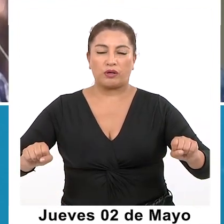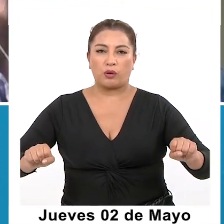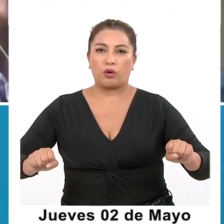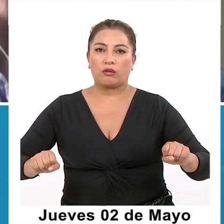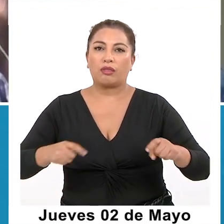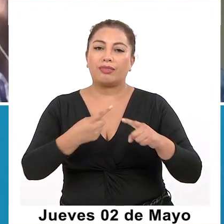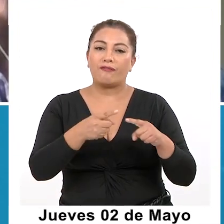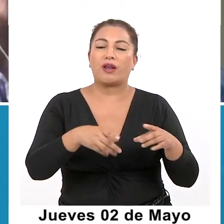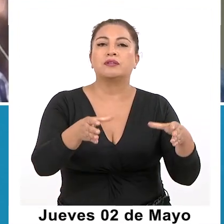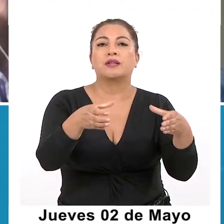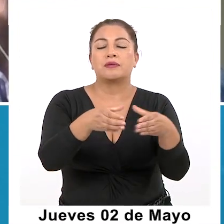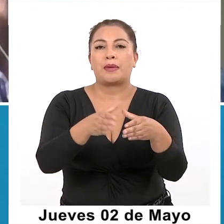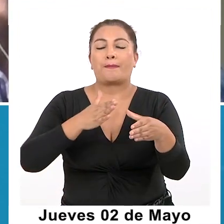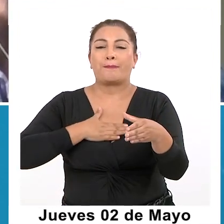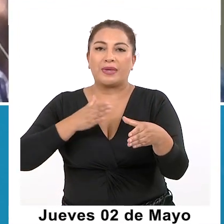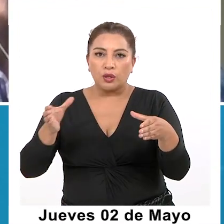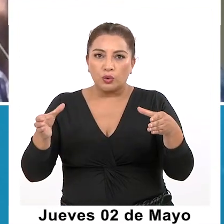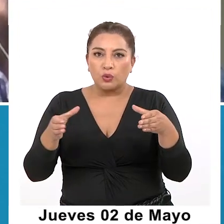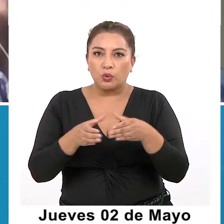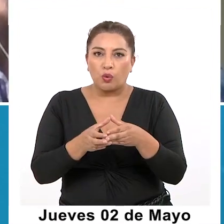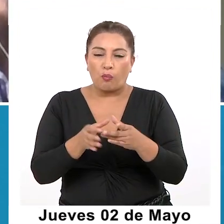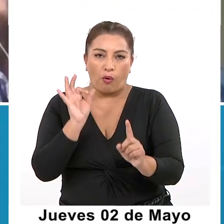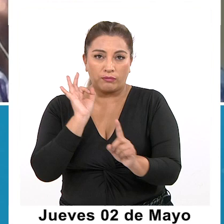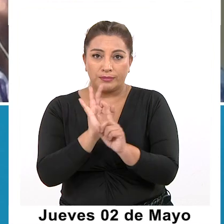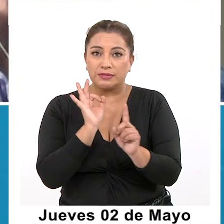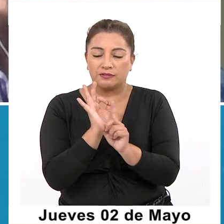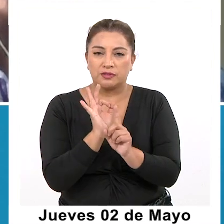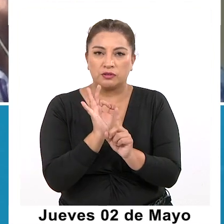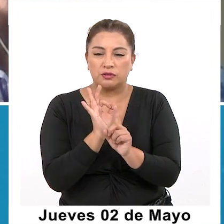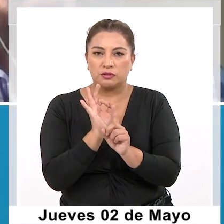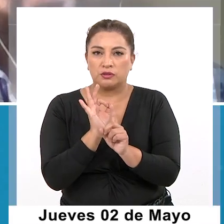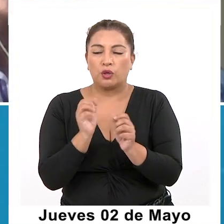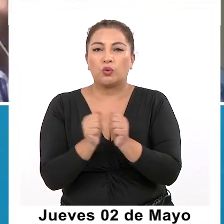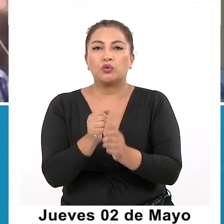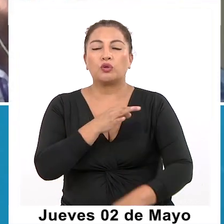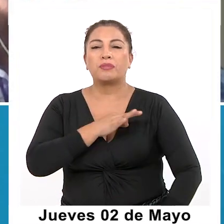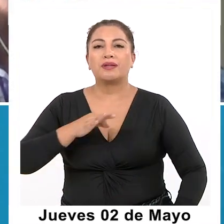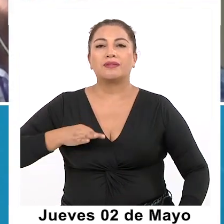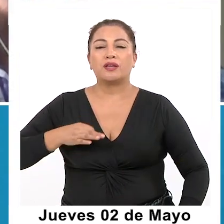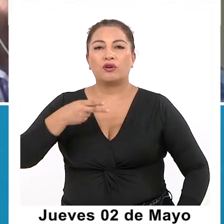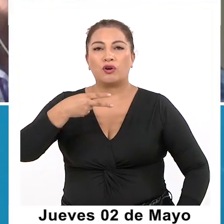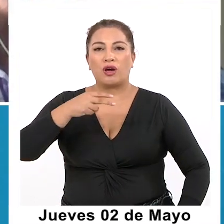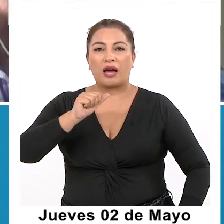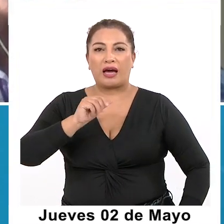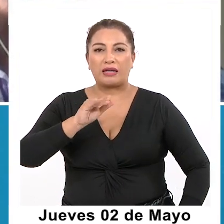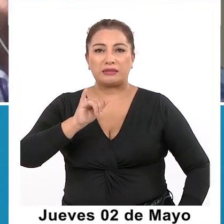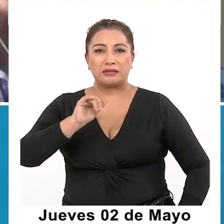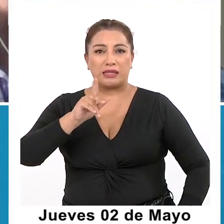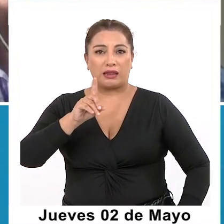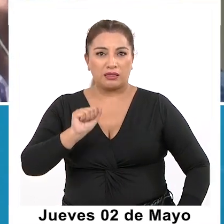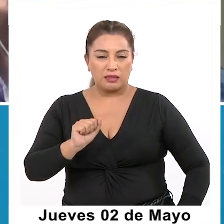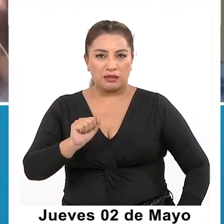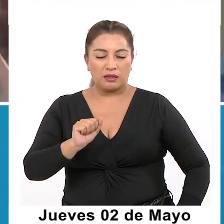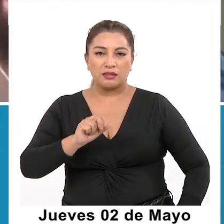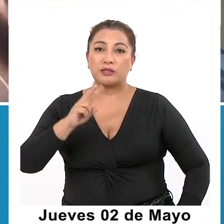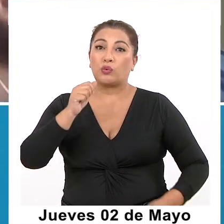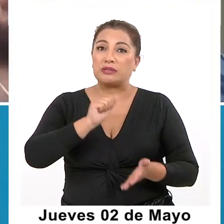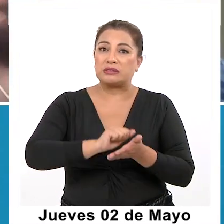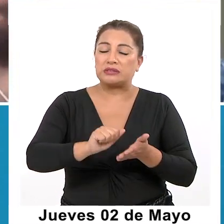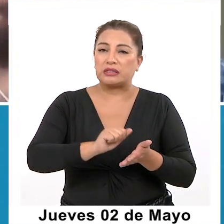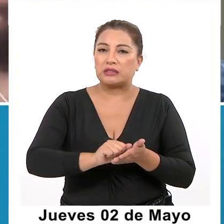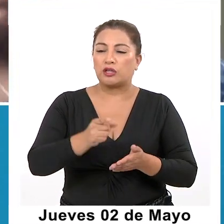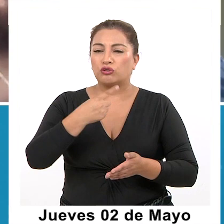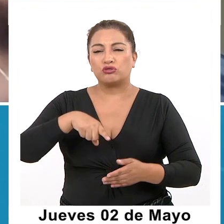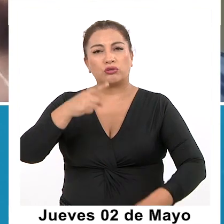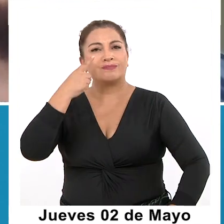sectorial de nuestro de nuestro gremio particularmente con el Ministerio de Hacienda a través de la subsecretaría donde estamos